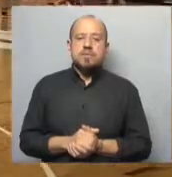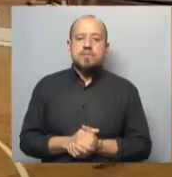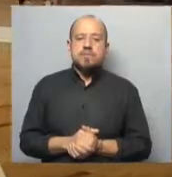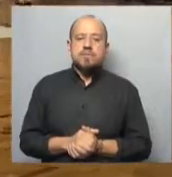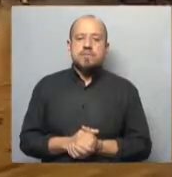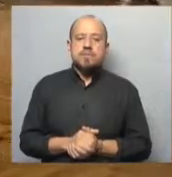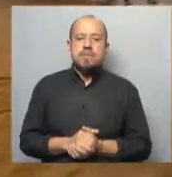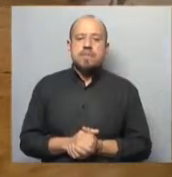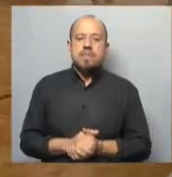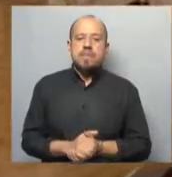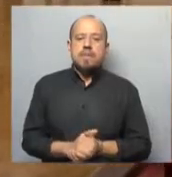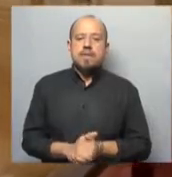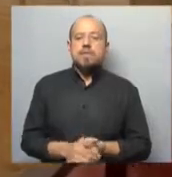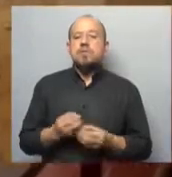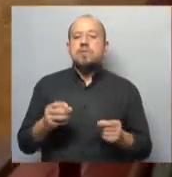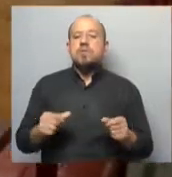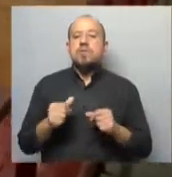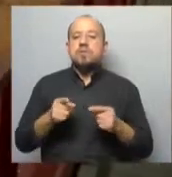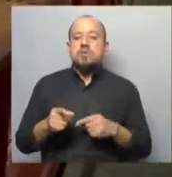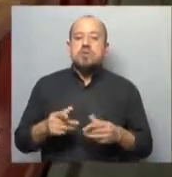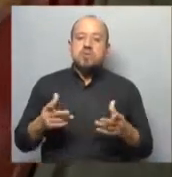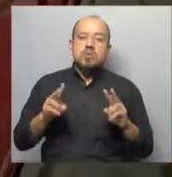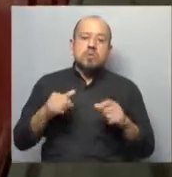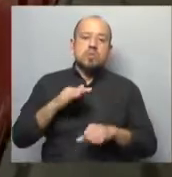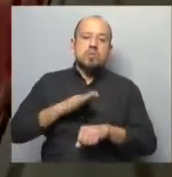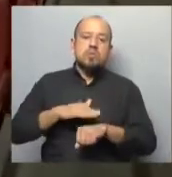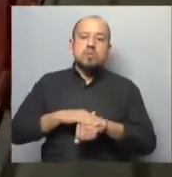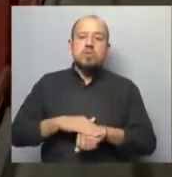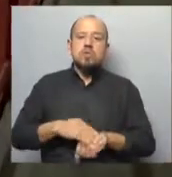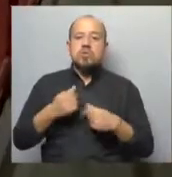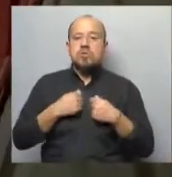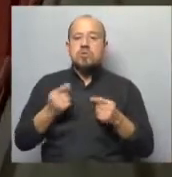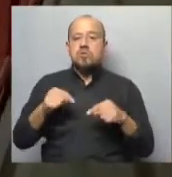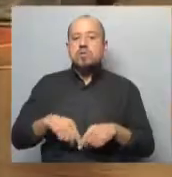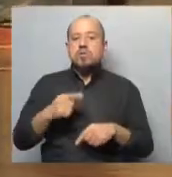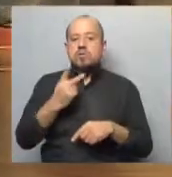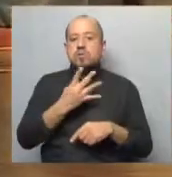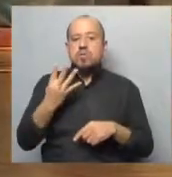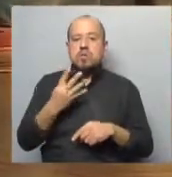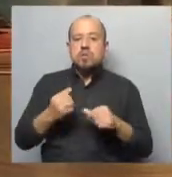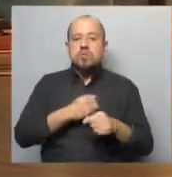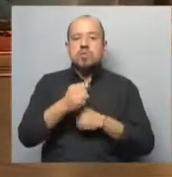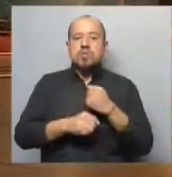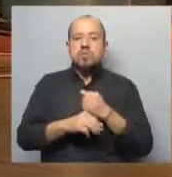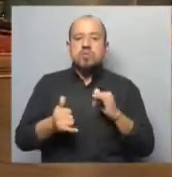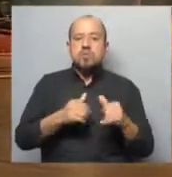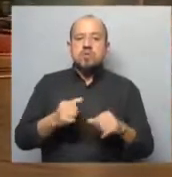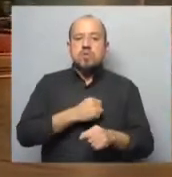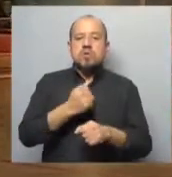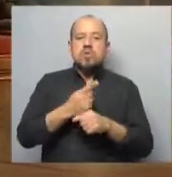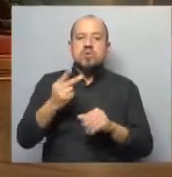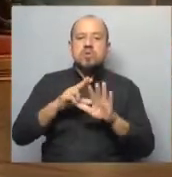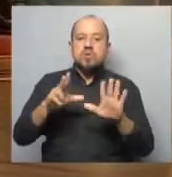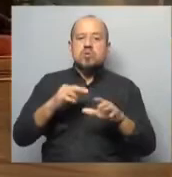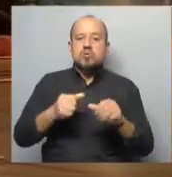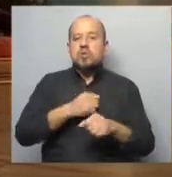¿Por qué haces lo que haces? Lo hago por un tema de responsabilidad. Yo vine a jugar acá a los 24 años, jugué hasta los 28 en el